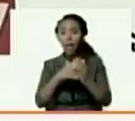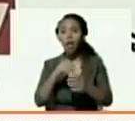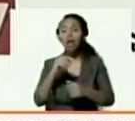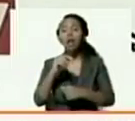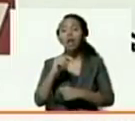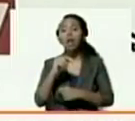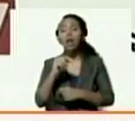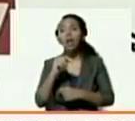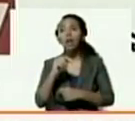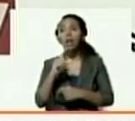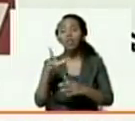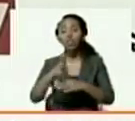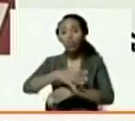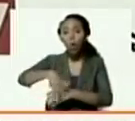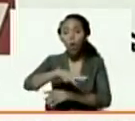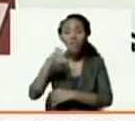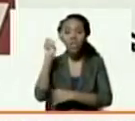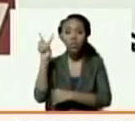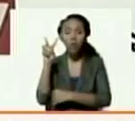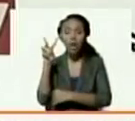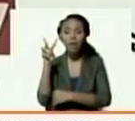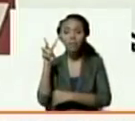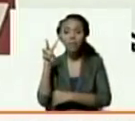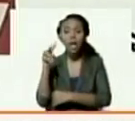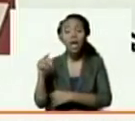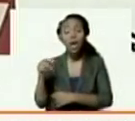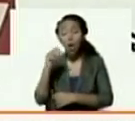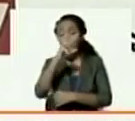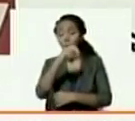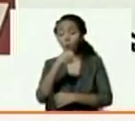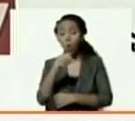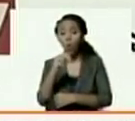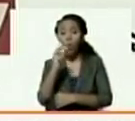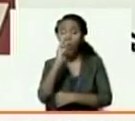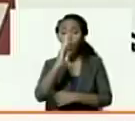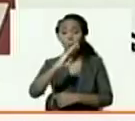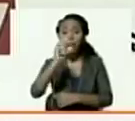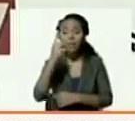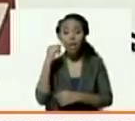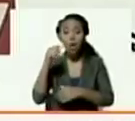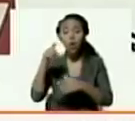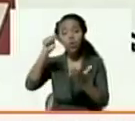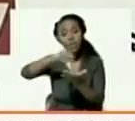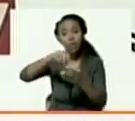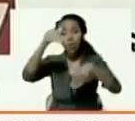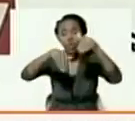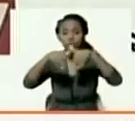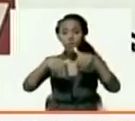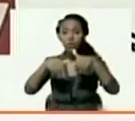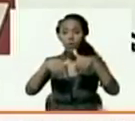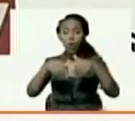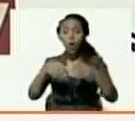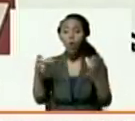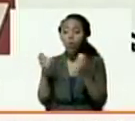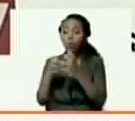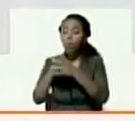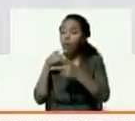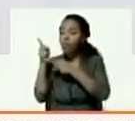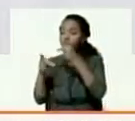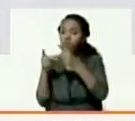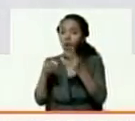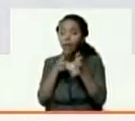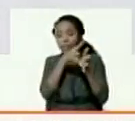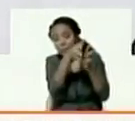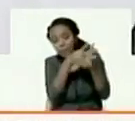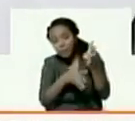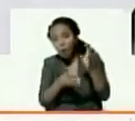14.381 UVCHE en todo el país. ¿Qué son las UVCHE? Los centros de votación. El partido había tenido una estructura organizativa